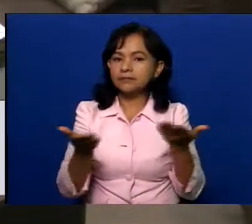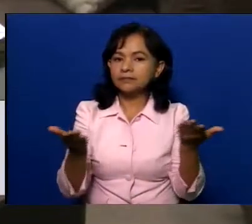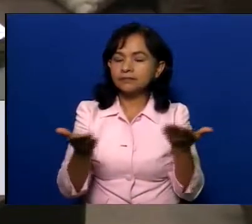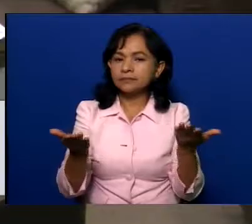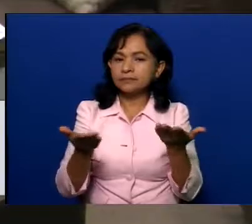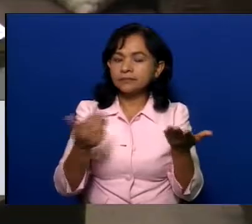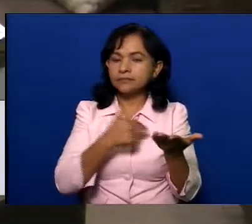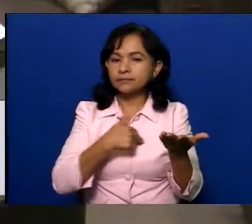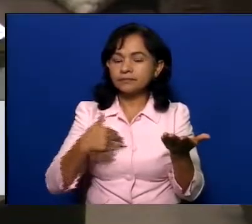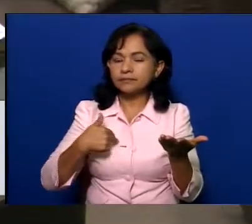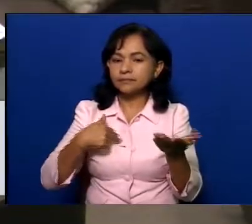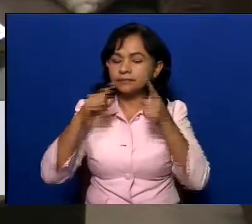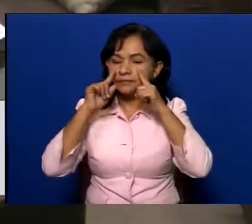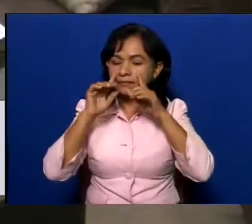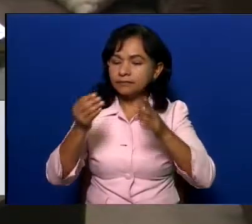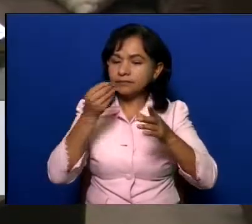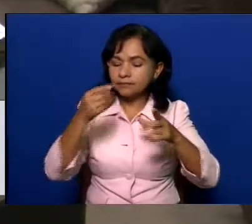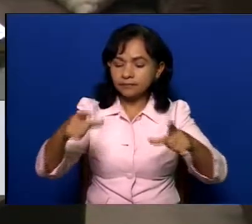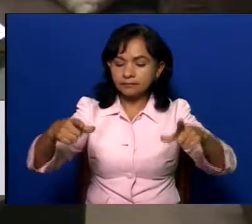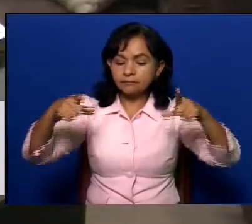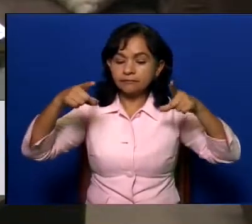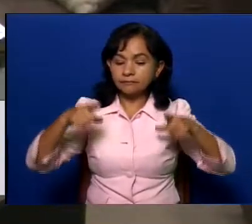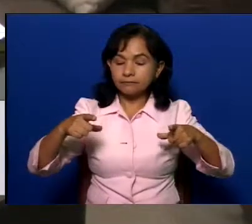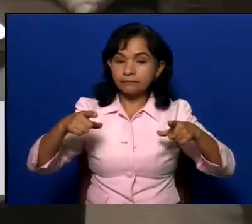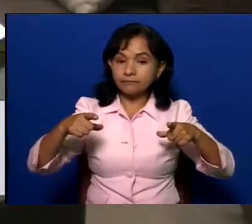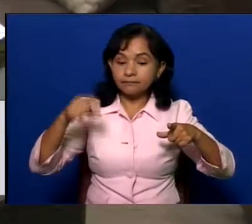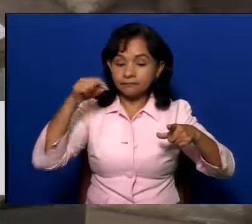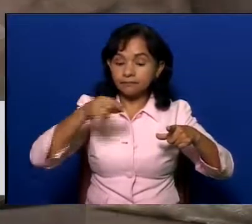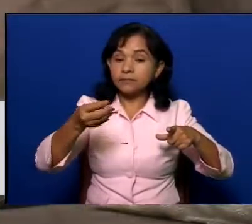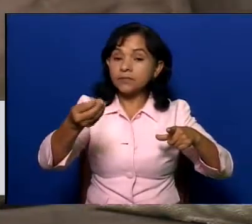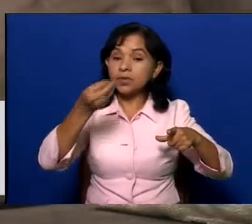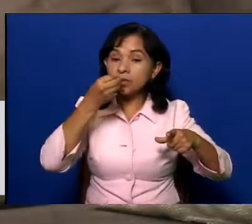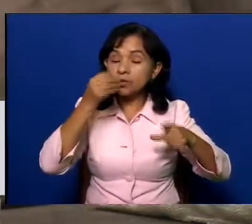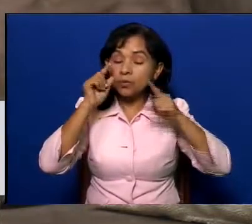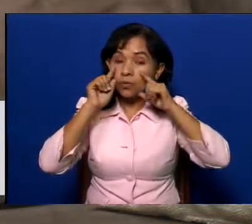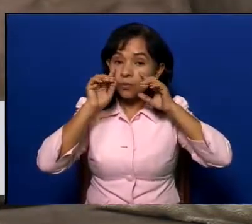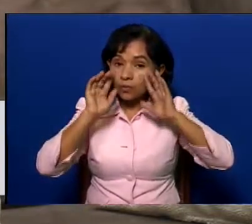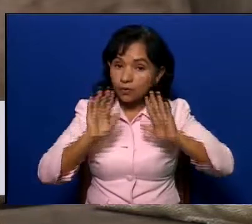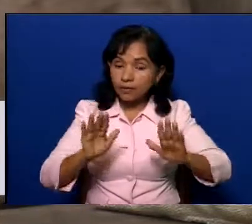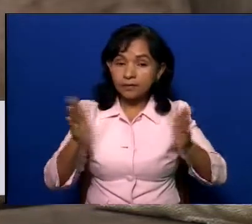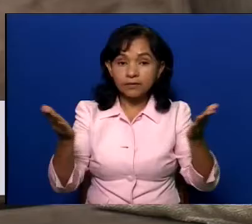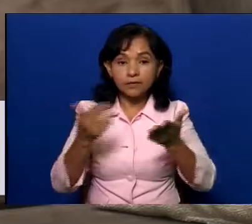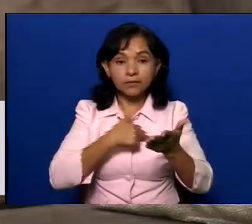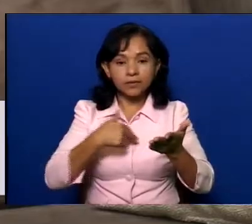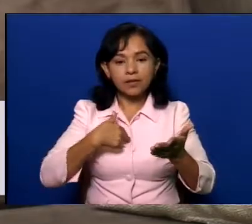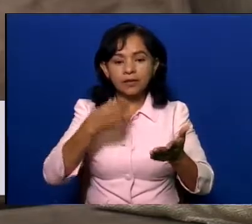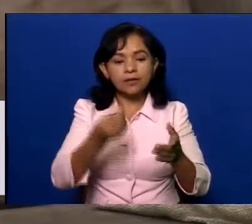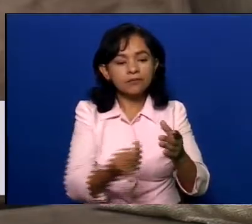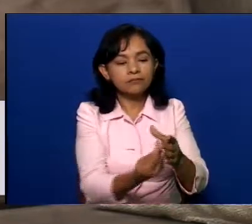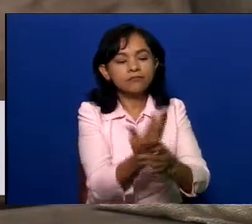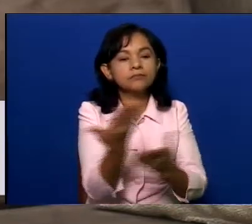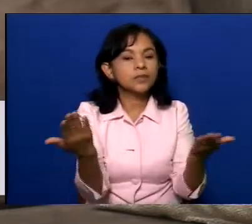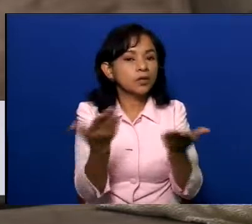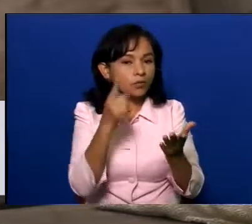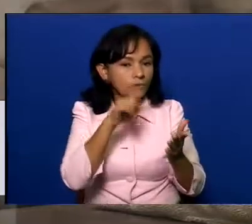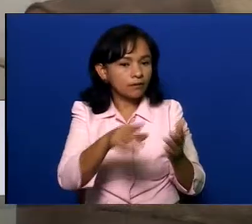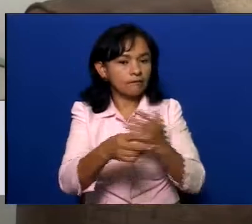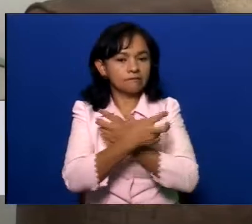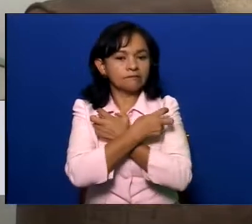de la mascota tenemos organizado, es lo que nos ayuda a controlar estos problemas. ¿Qué es importante señalar y por